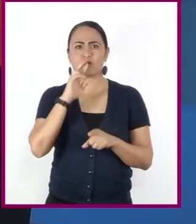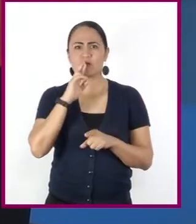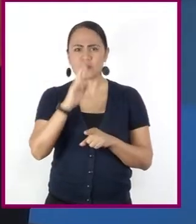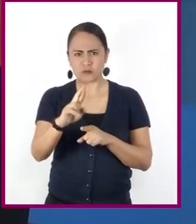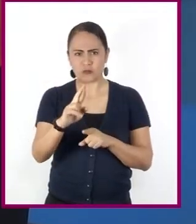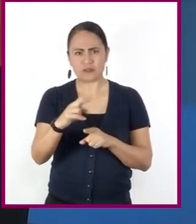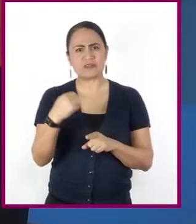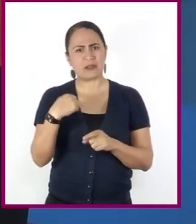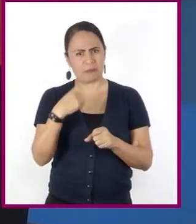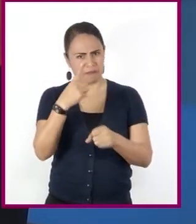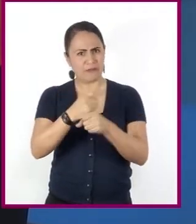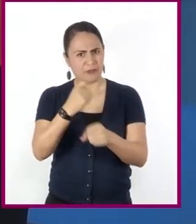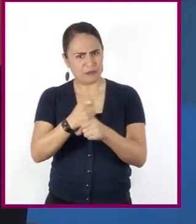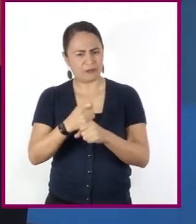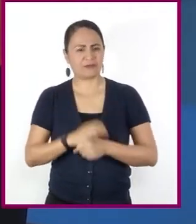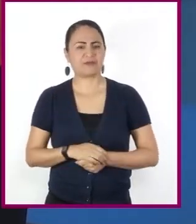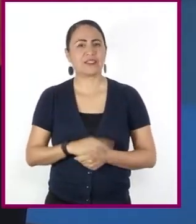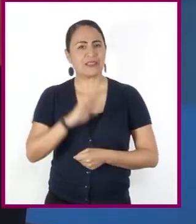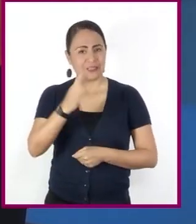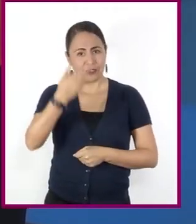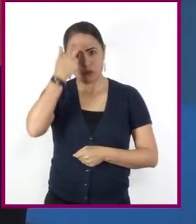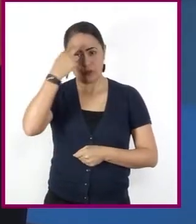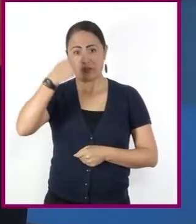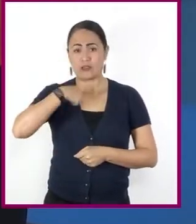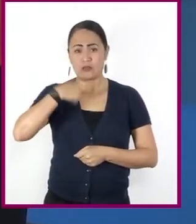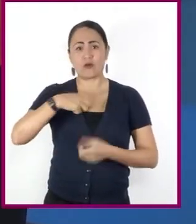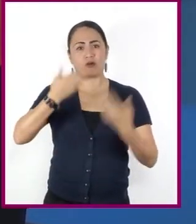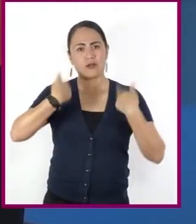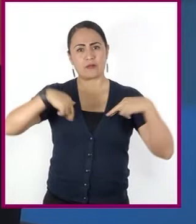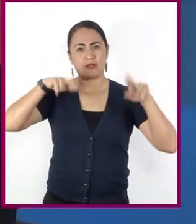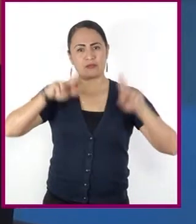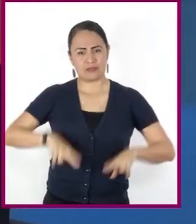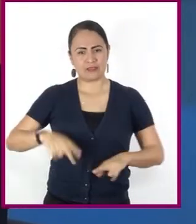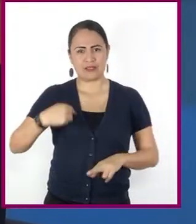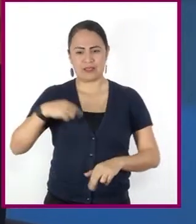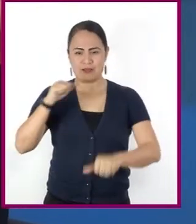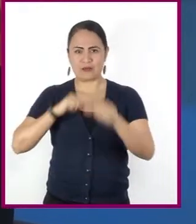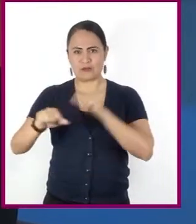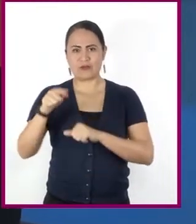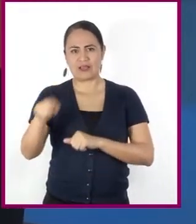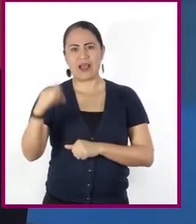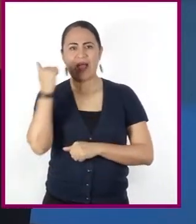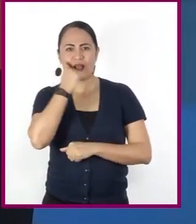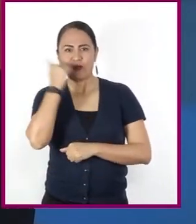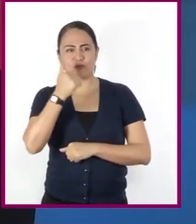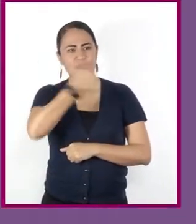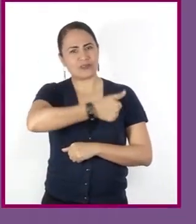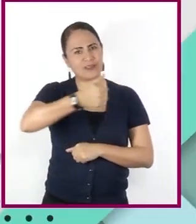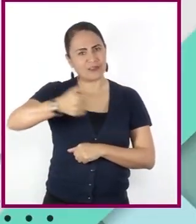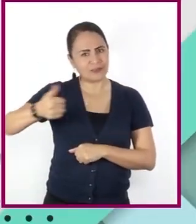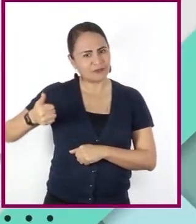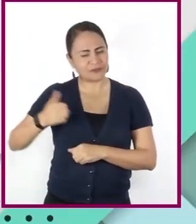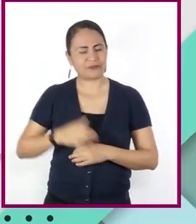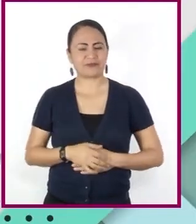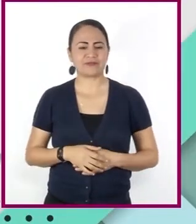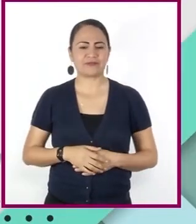que yo. Acuérdense que estoy aquí en representación de cada una y de cada uno de ustedes.